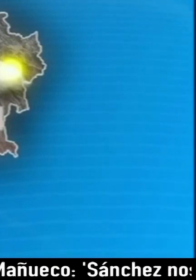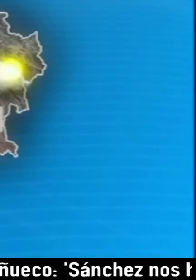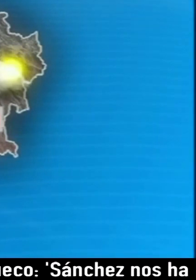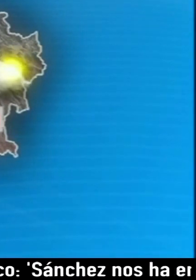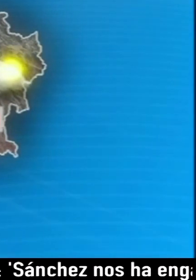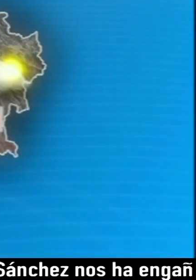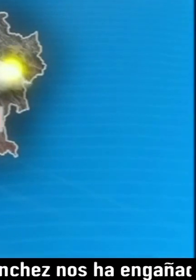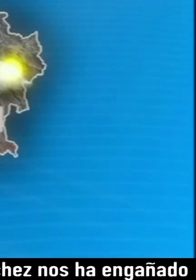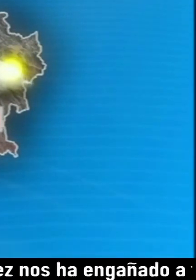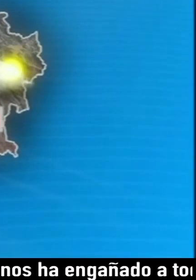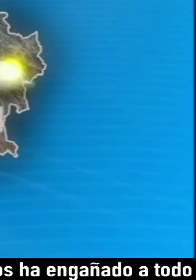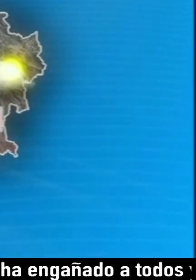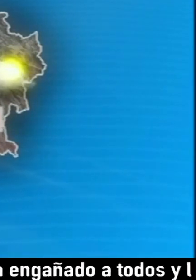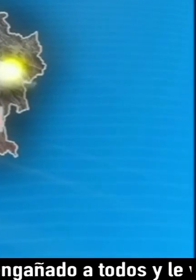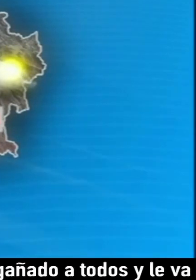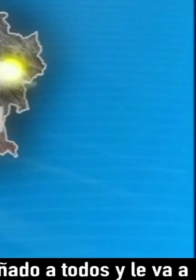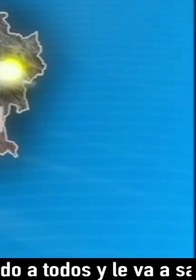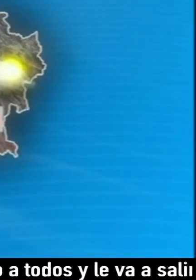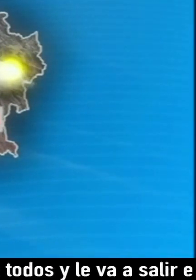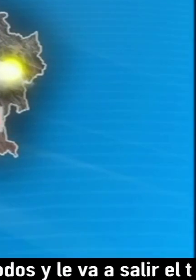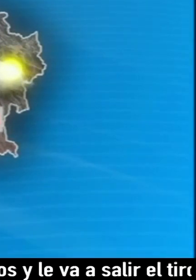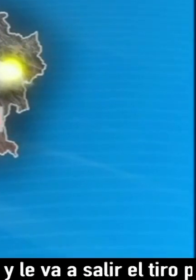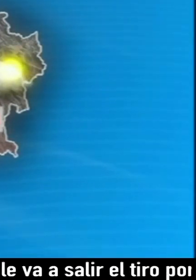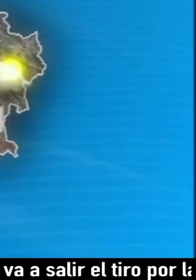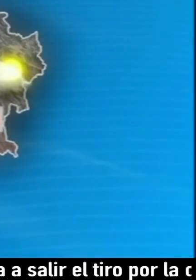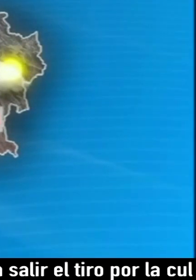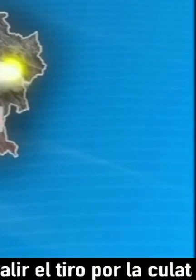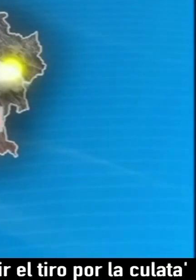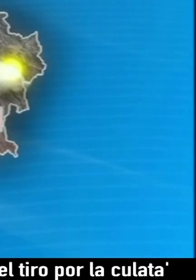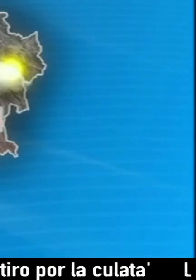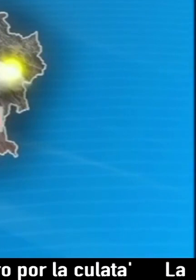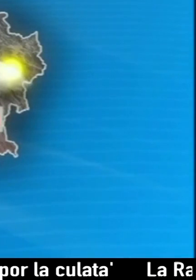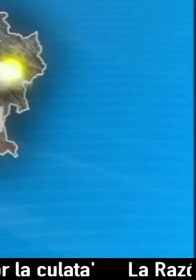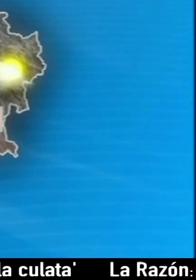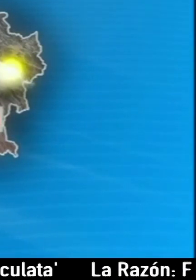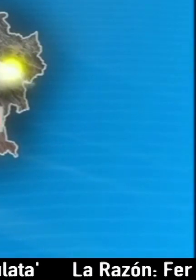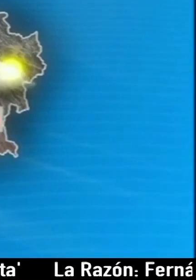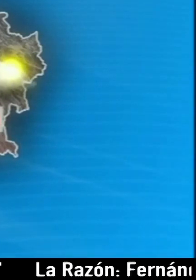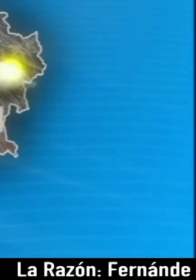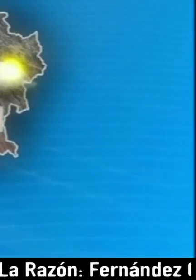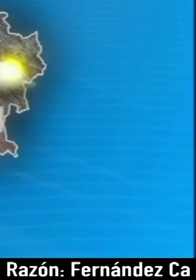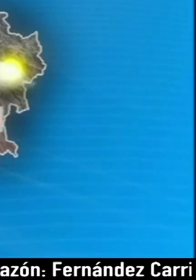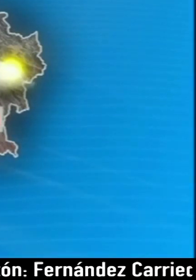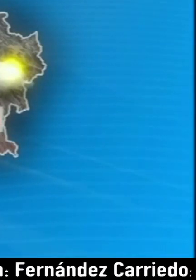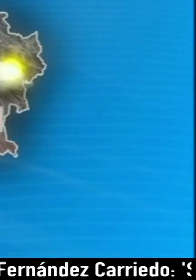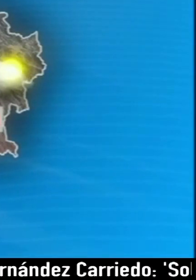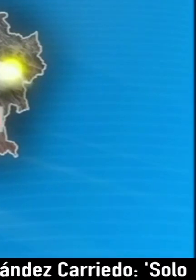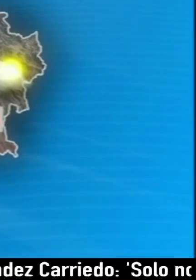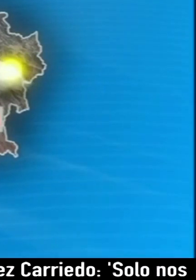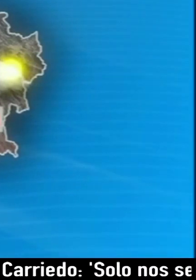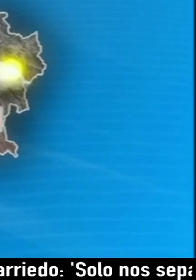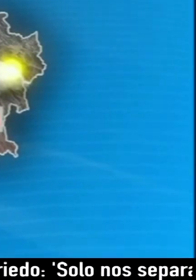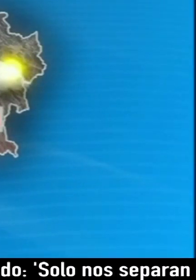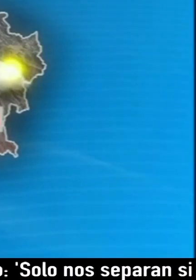Comenzamos la semana con cielo cubierto en la mitad oeste de Castilla y León. En Zamora, Salamanca y León, posibilidad de precipitaciones